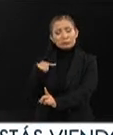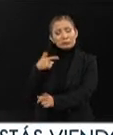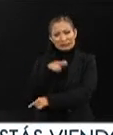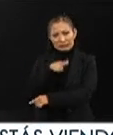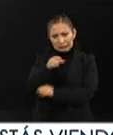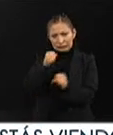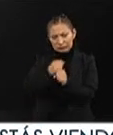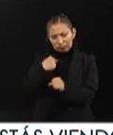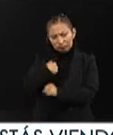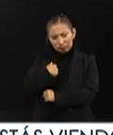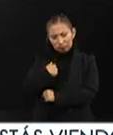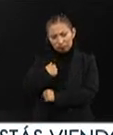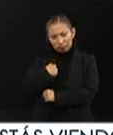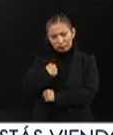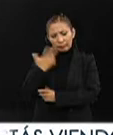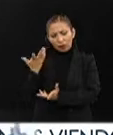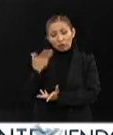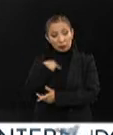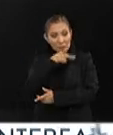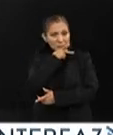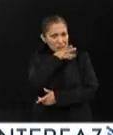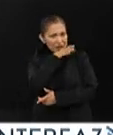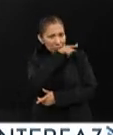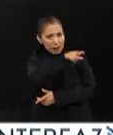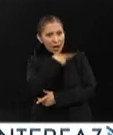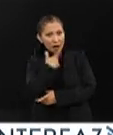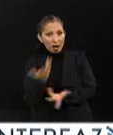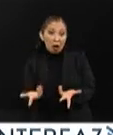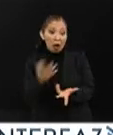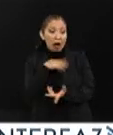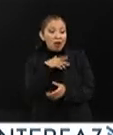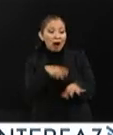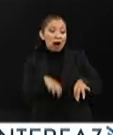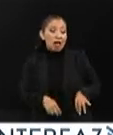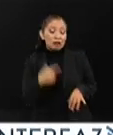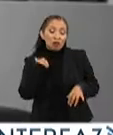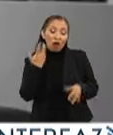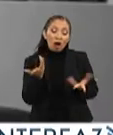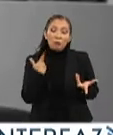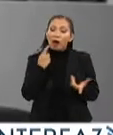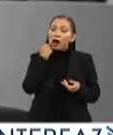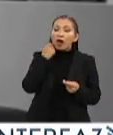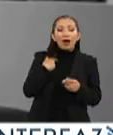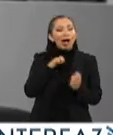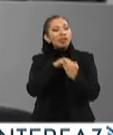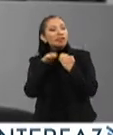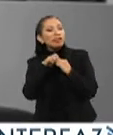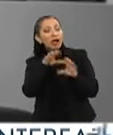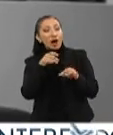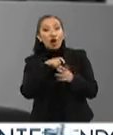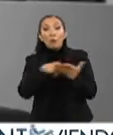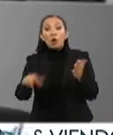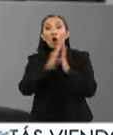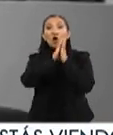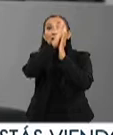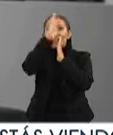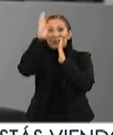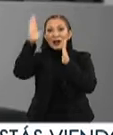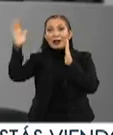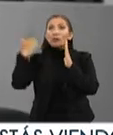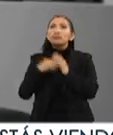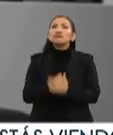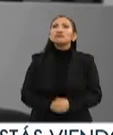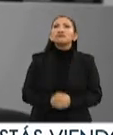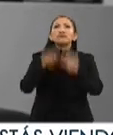los 17 años, porque mi padre, que era tracalero, según él mismo se definía, compró un librero, y cuando tienes